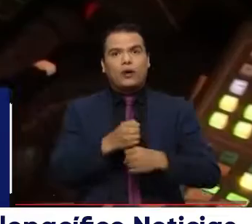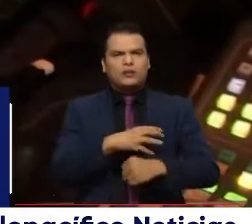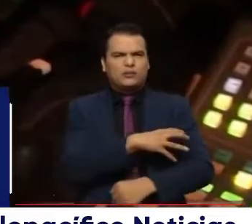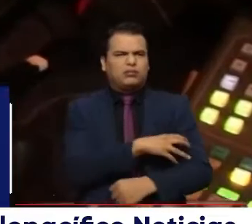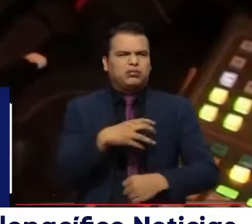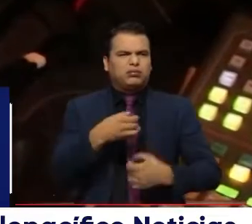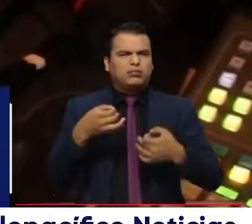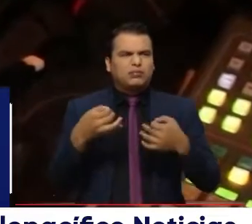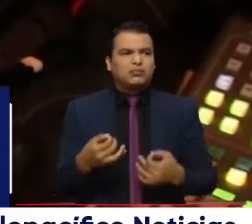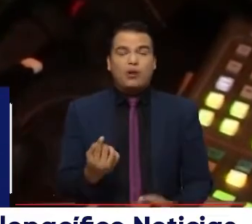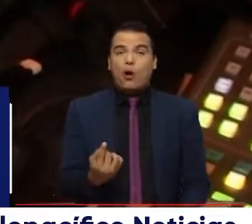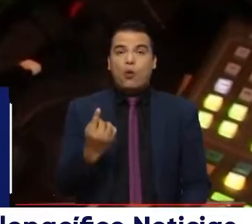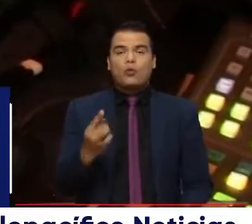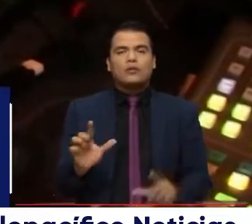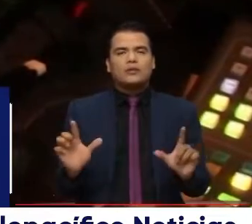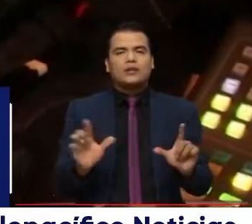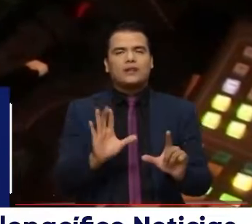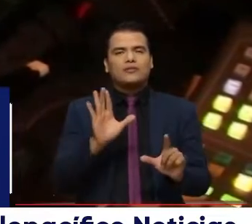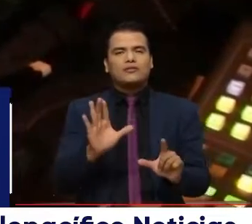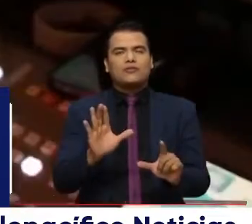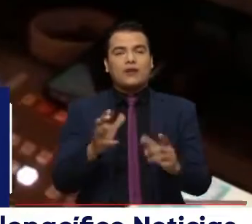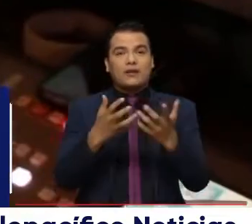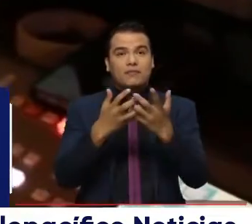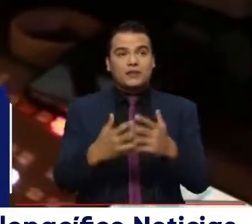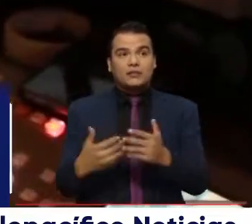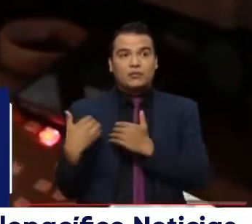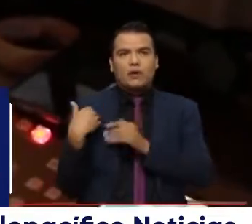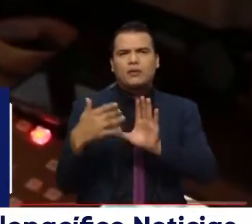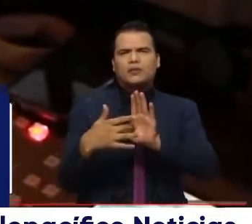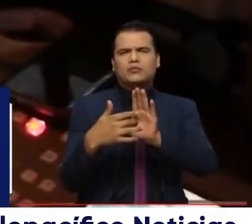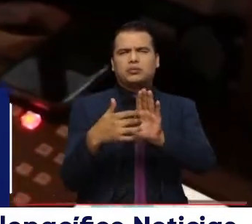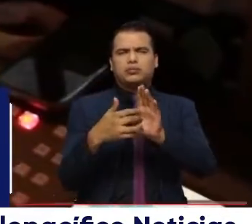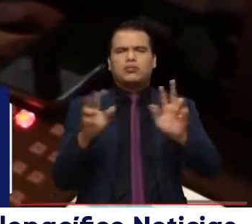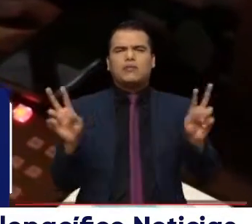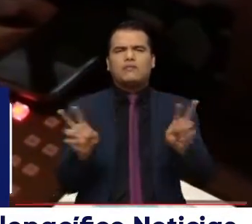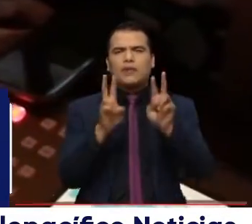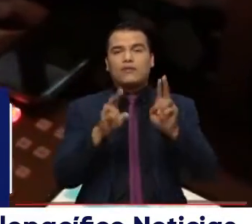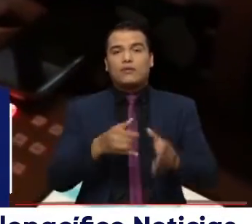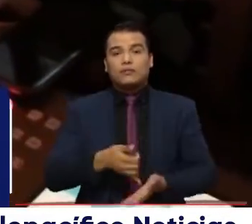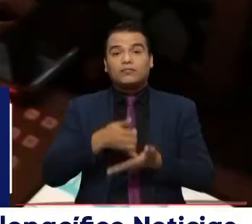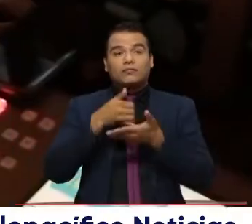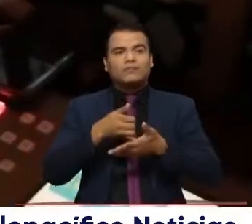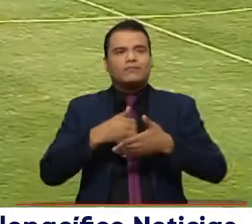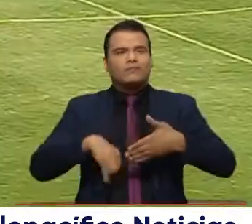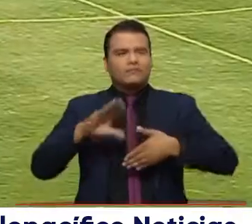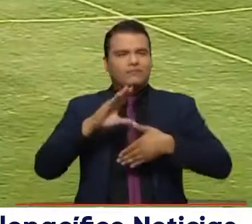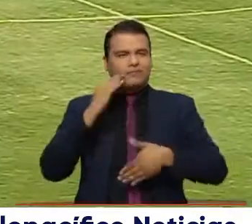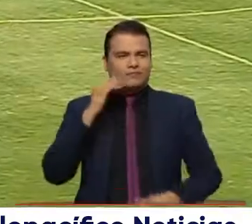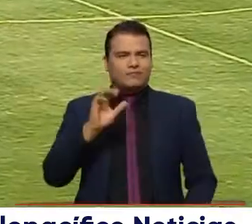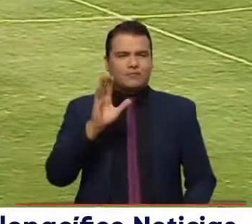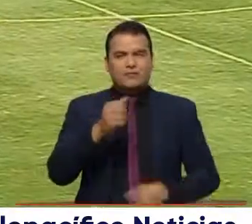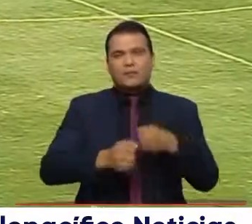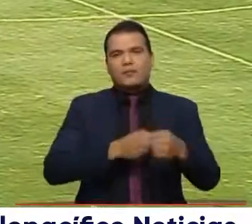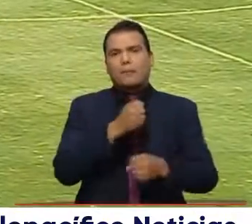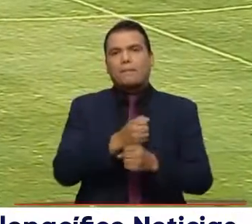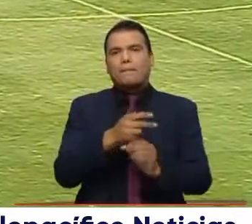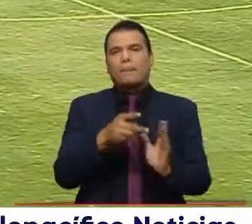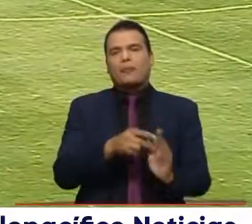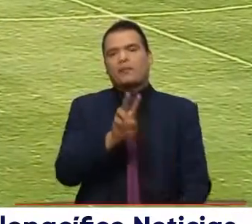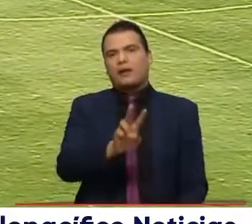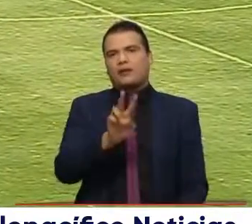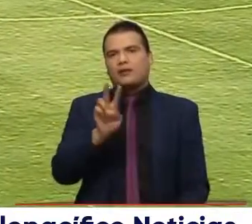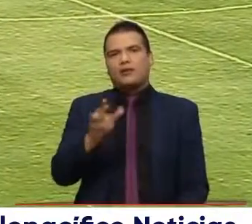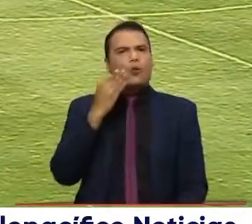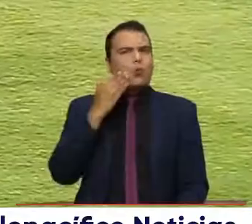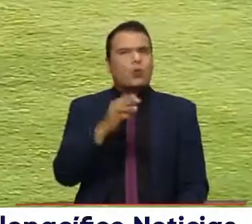eso será el único canal del occidente colombiano que llevará hasta sus hogares la Copa América Femenina 2022